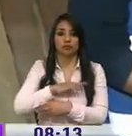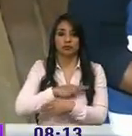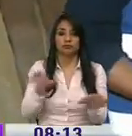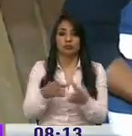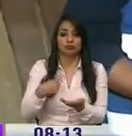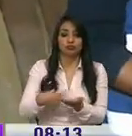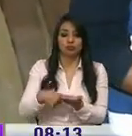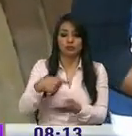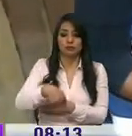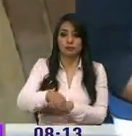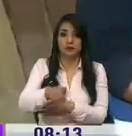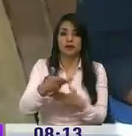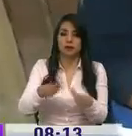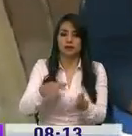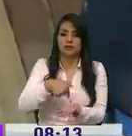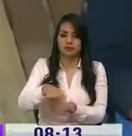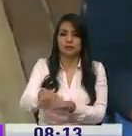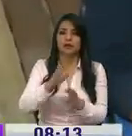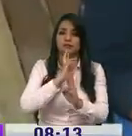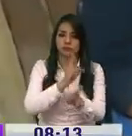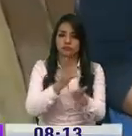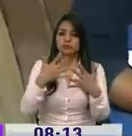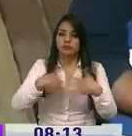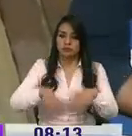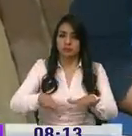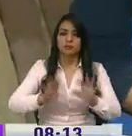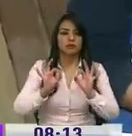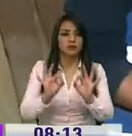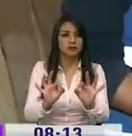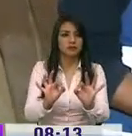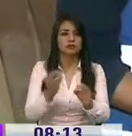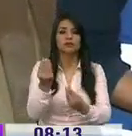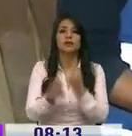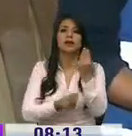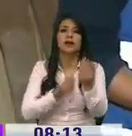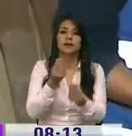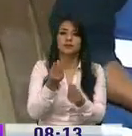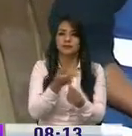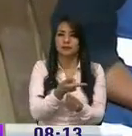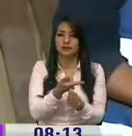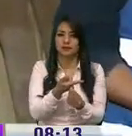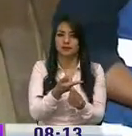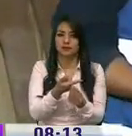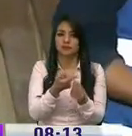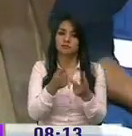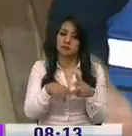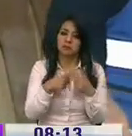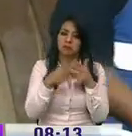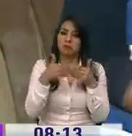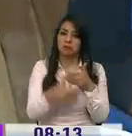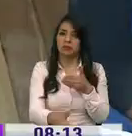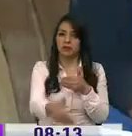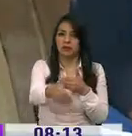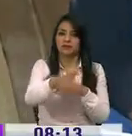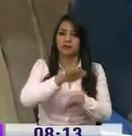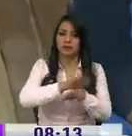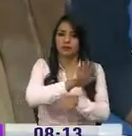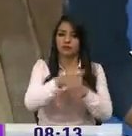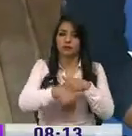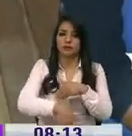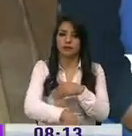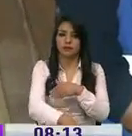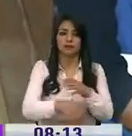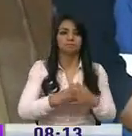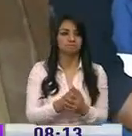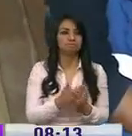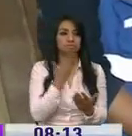y práctica esta semana tendríamos ya una respuesta de cuáles son las acciones y la hoja de ruta que se va a seguir en respecto a esta quebrada perfecto